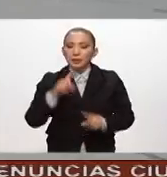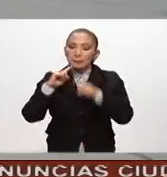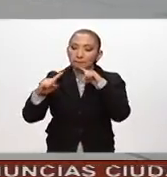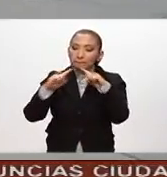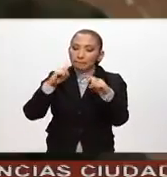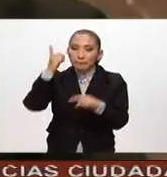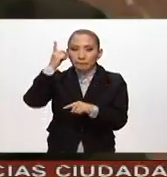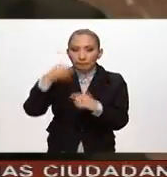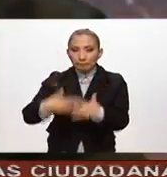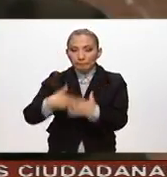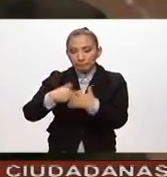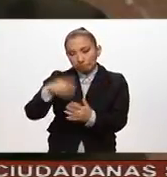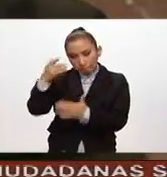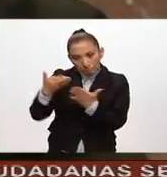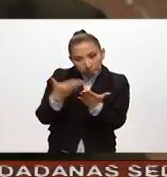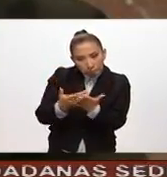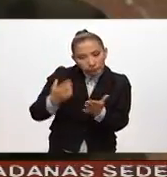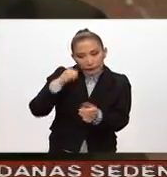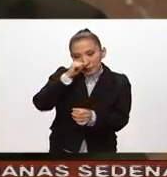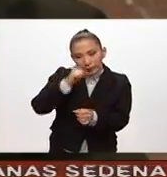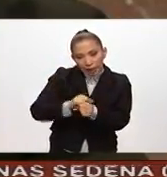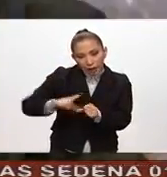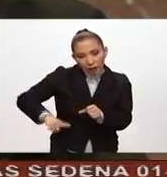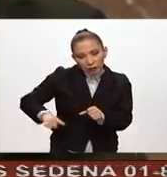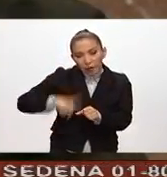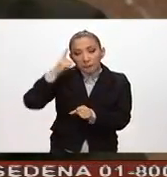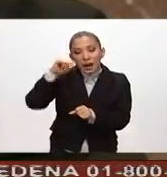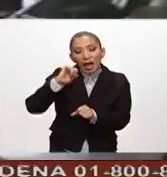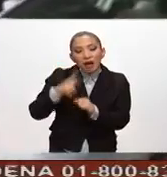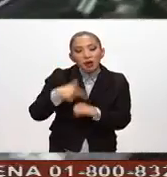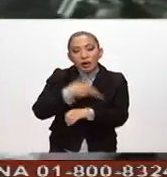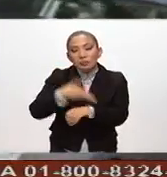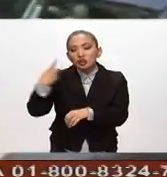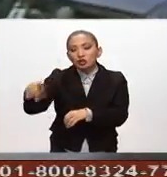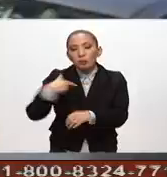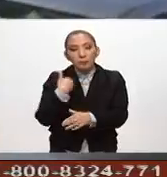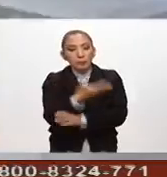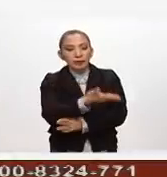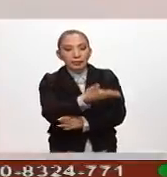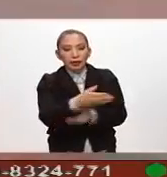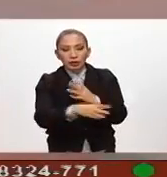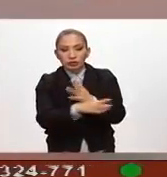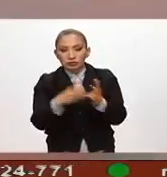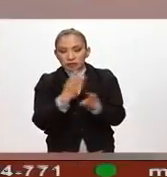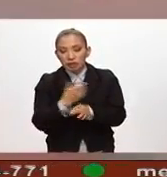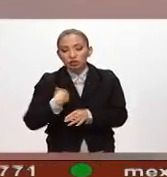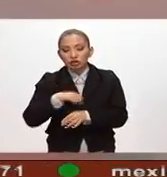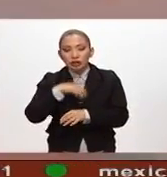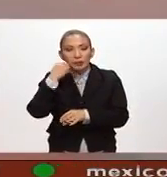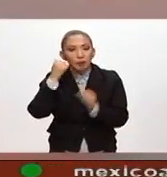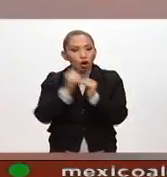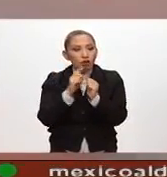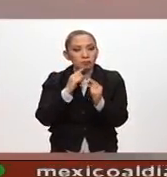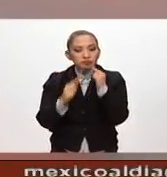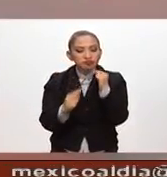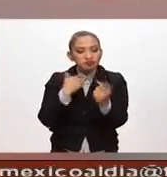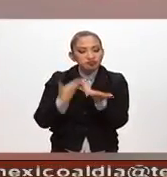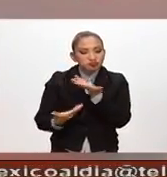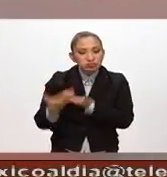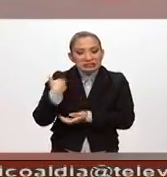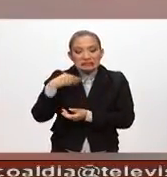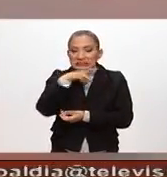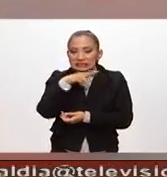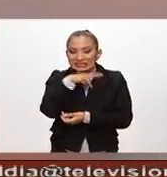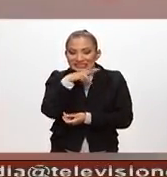Diálogo con empresarios propone el secretario de Gobernación para encontrar una solución a sus demandas. Buscamos, por medio del diálogo,